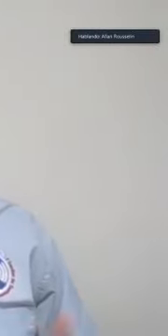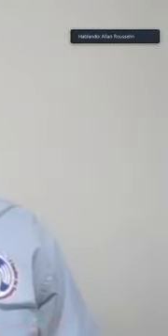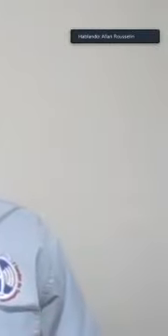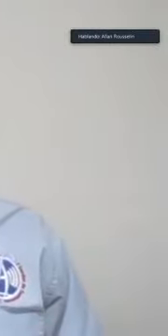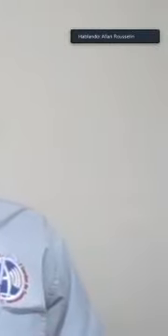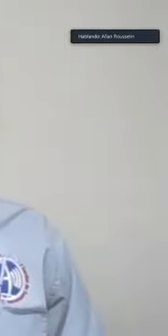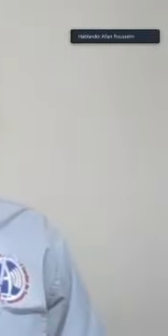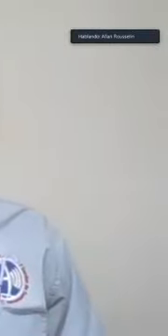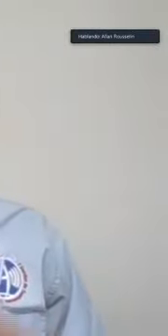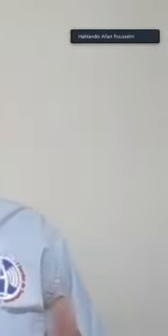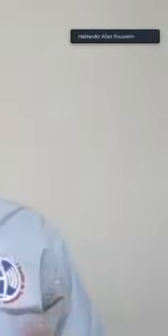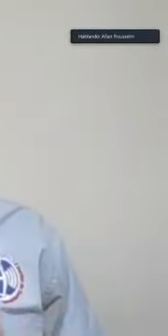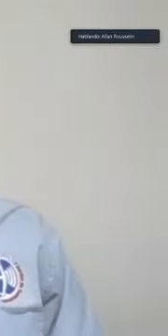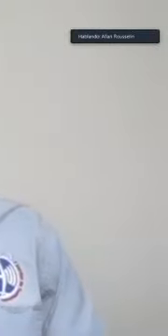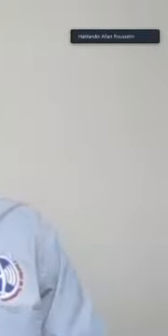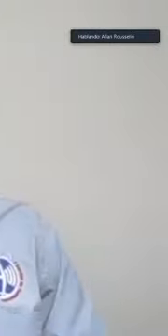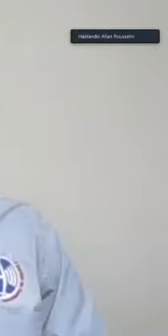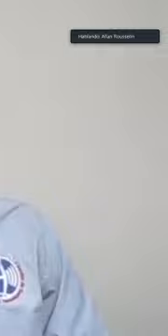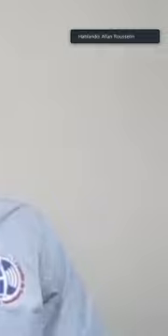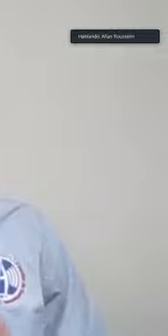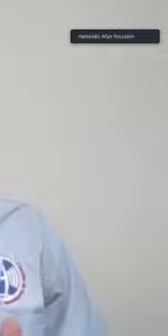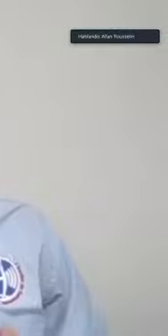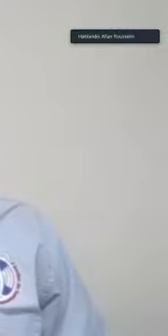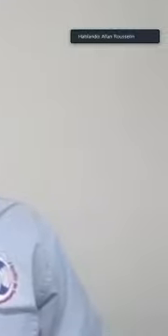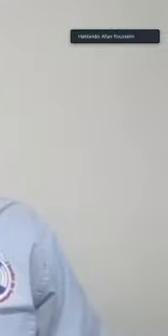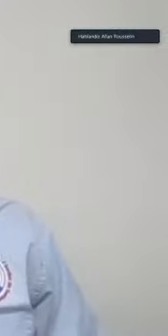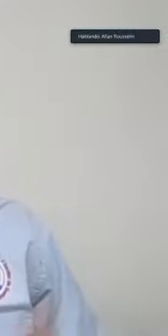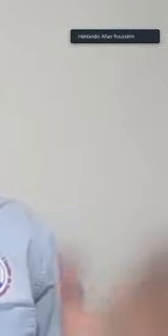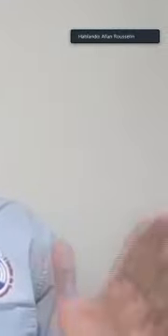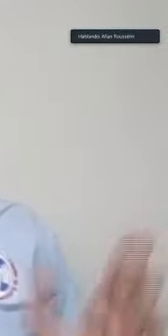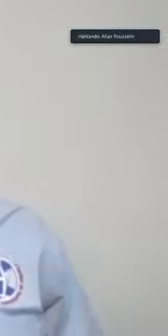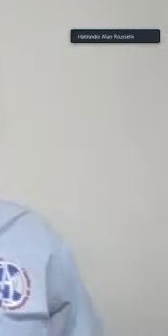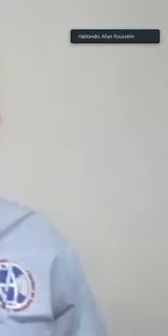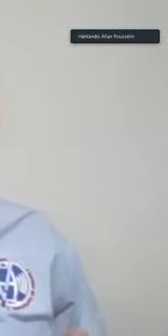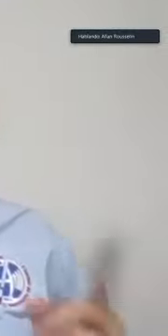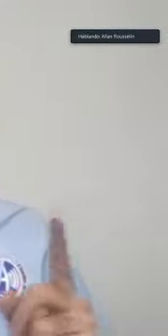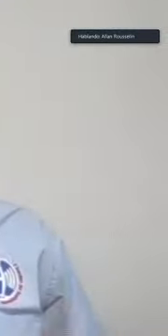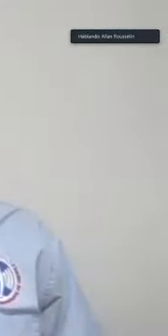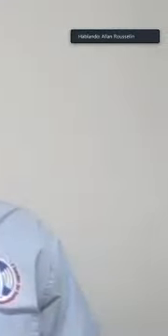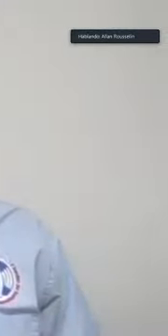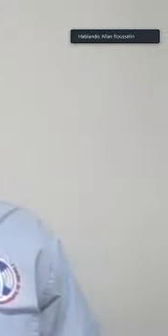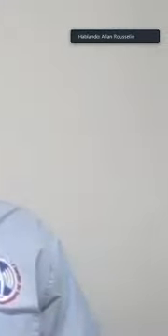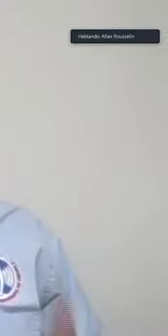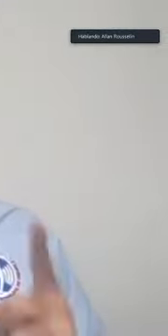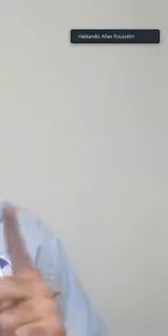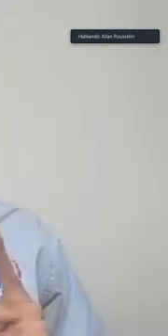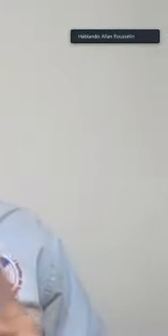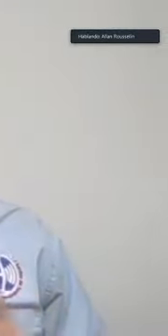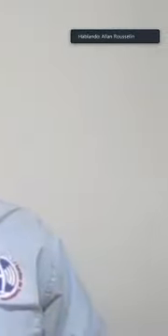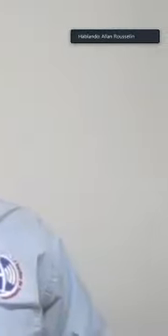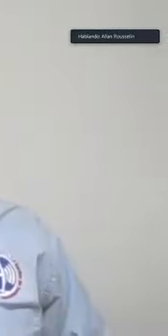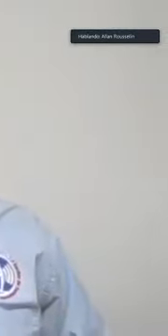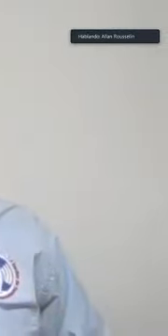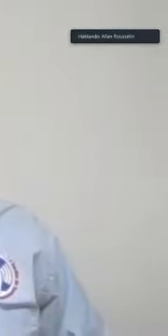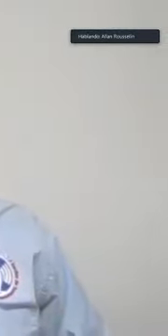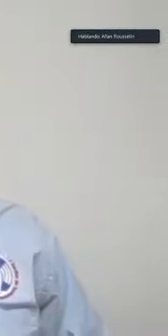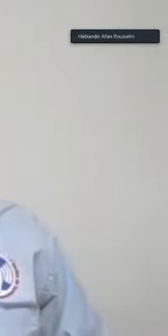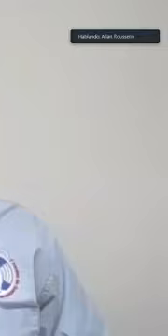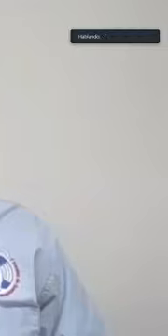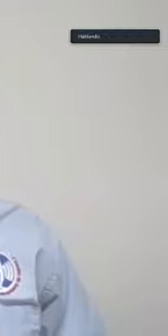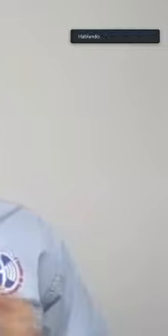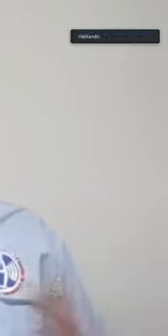auditiva relacionadas a enfermedades. Esto durante toda la semana. Recuerden, 11 de la mañana, hora de